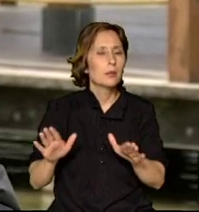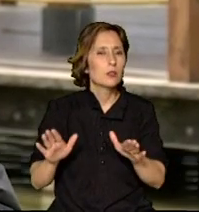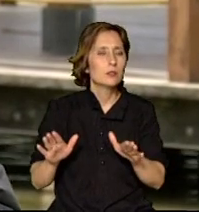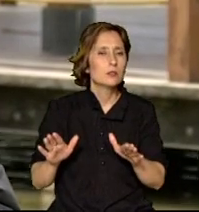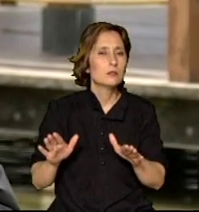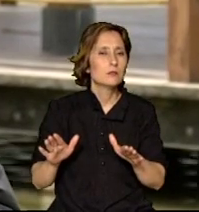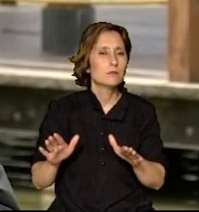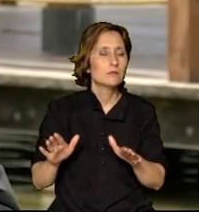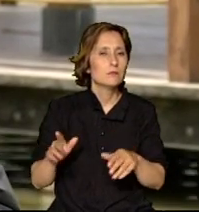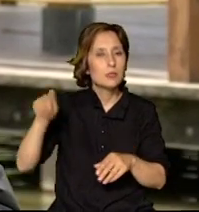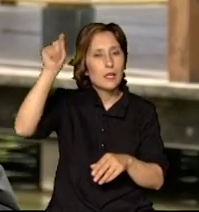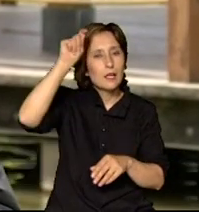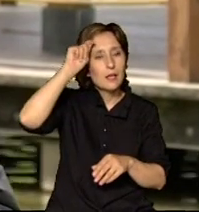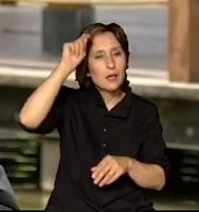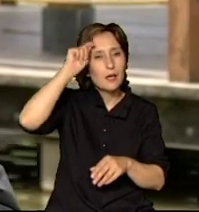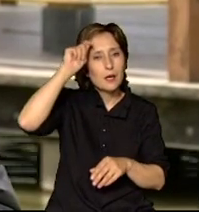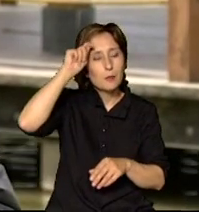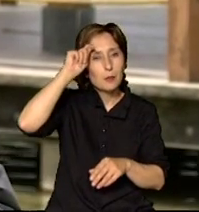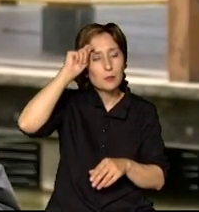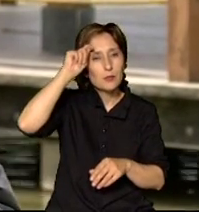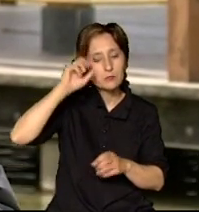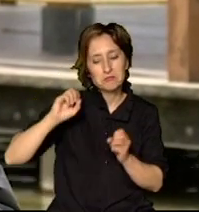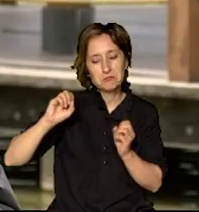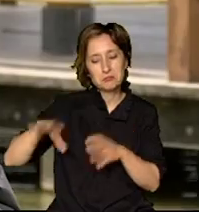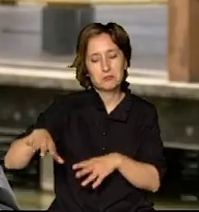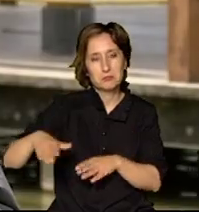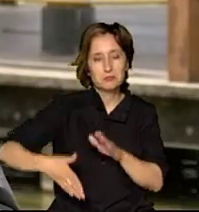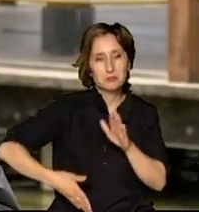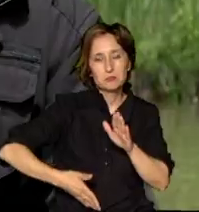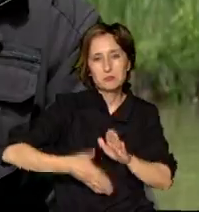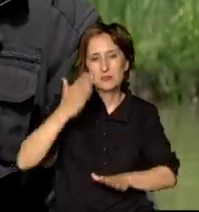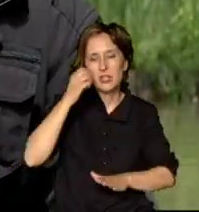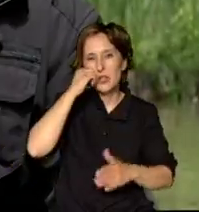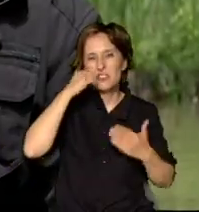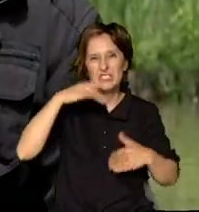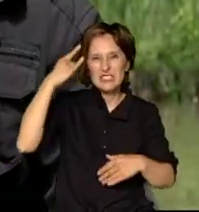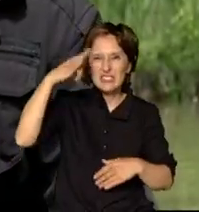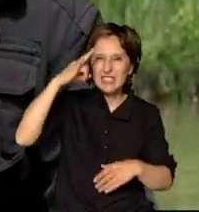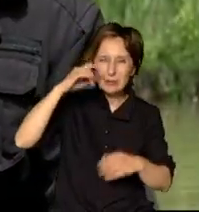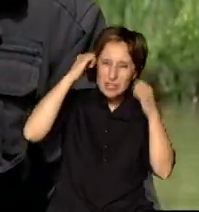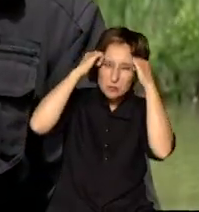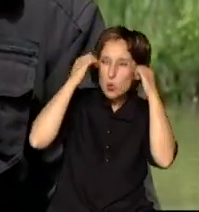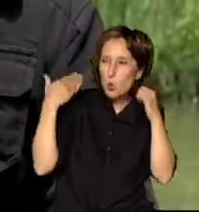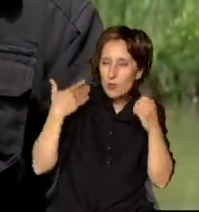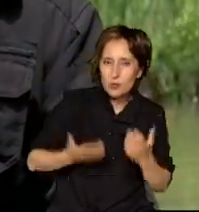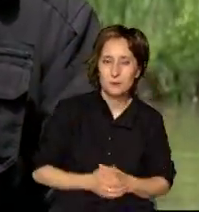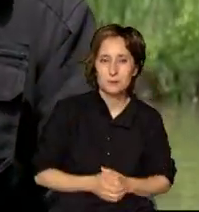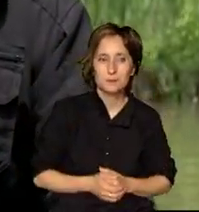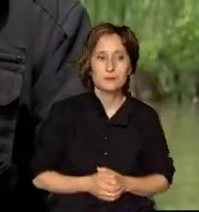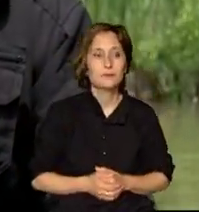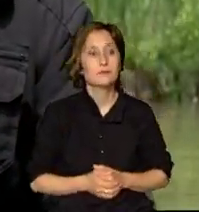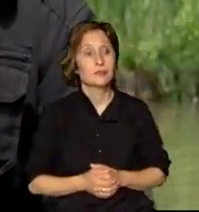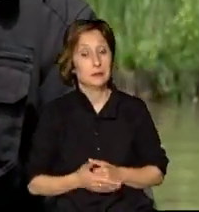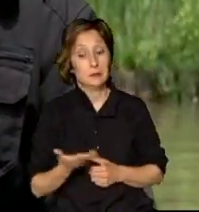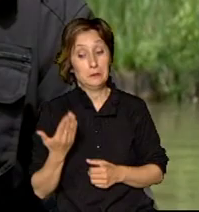dio por dejar Pamplona, liarte la manta a la cabeza y marchaste a estudiar física a Salamanca? Bueno, pues creo que